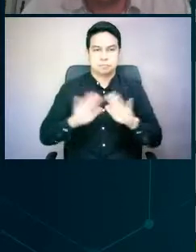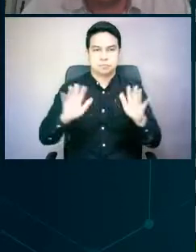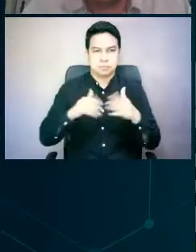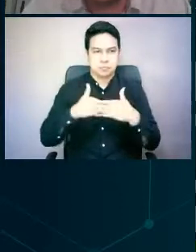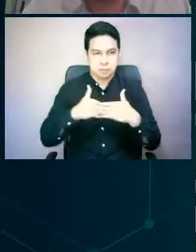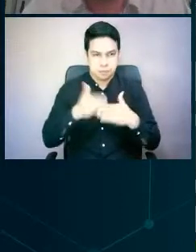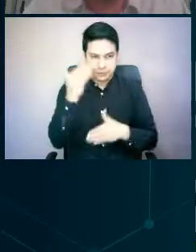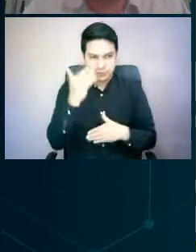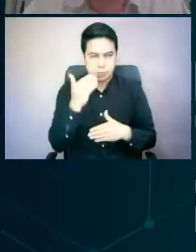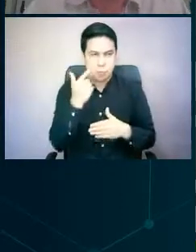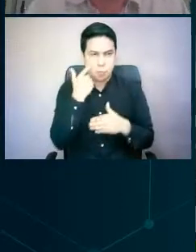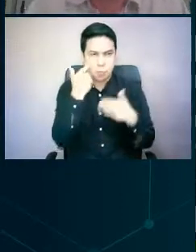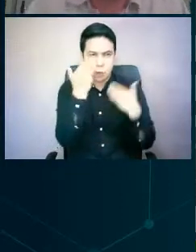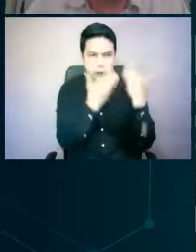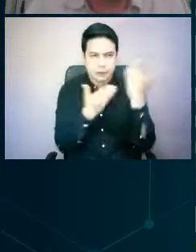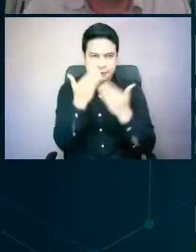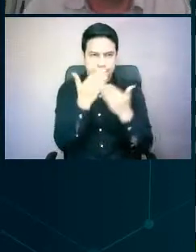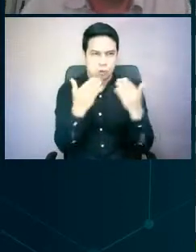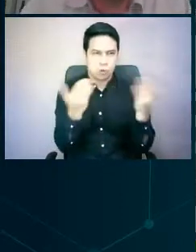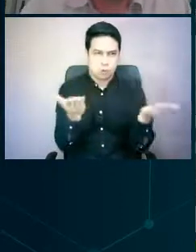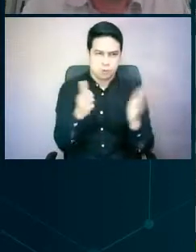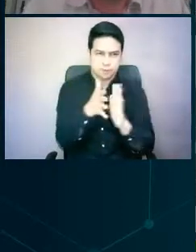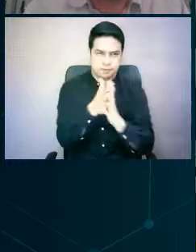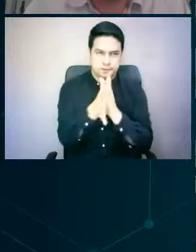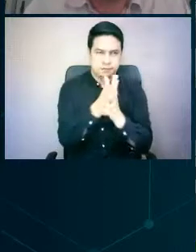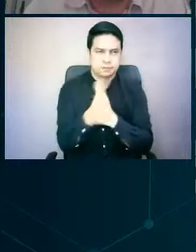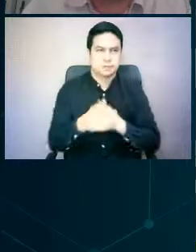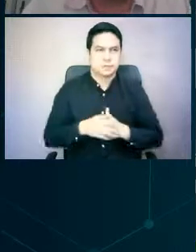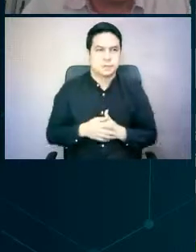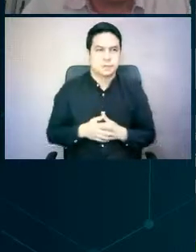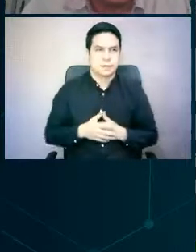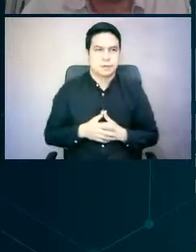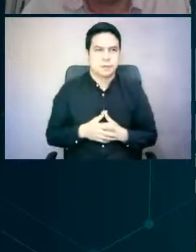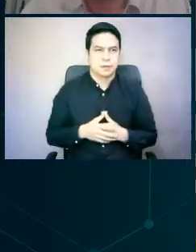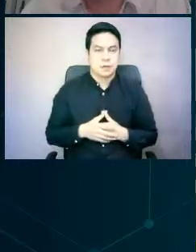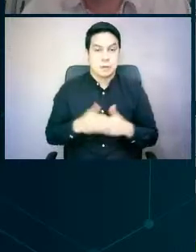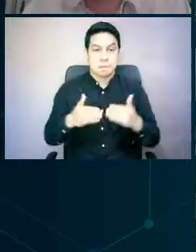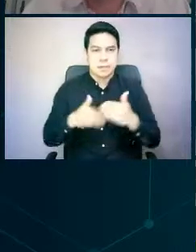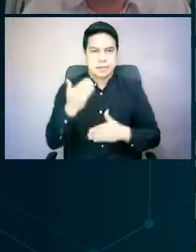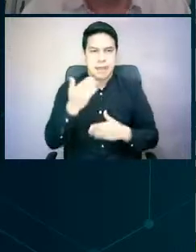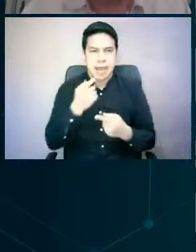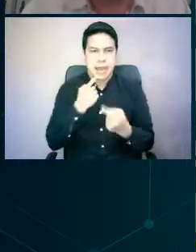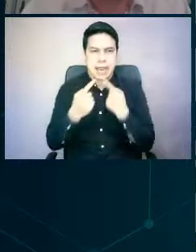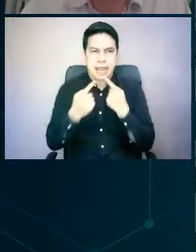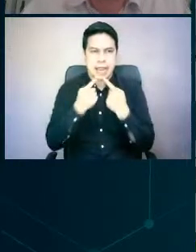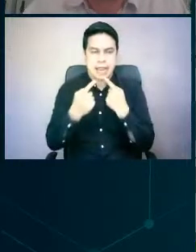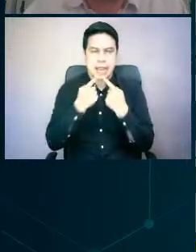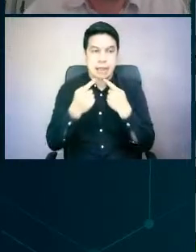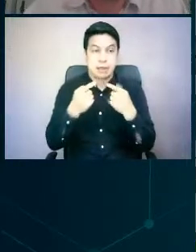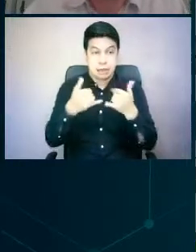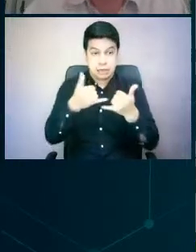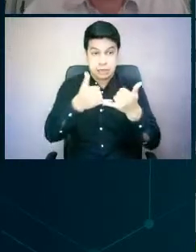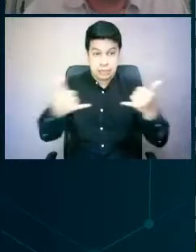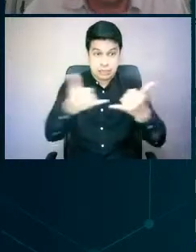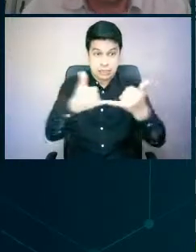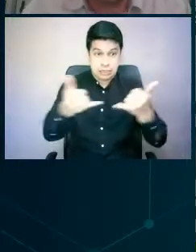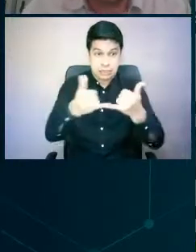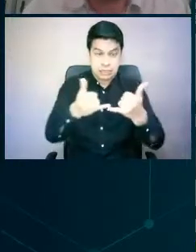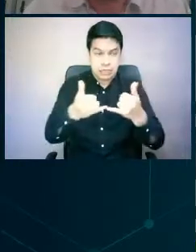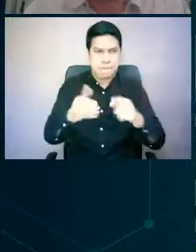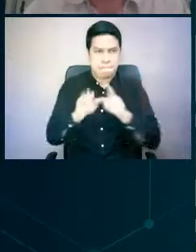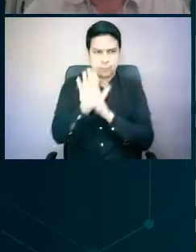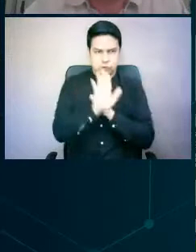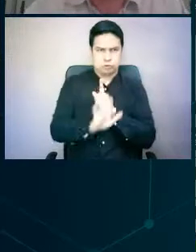las pruebas, es bueno conversar un poco acerca de lo que es la protección diferencial de línea, cuál es su